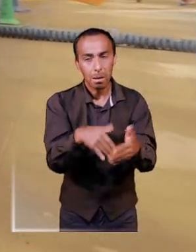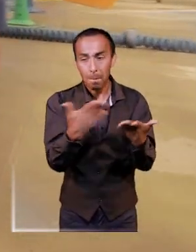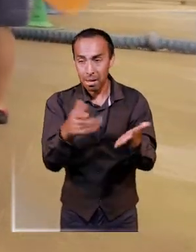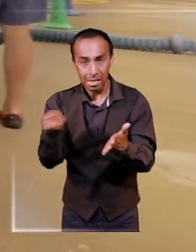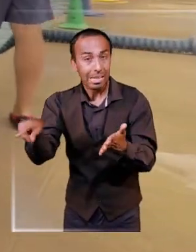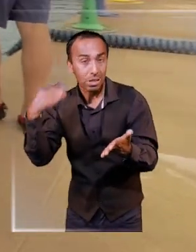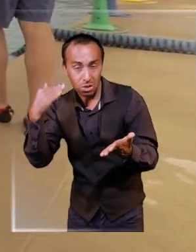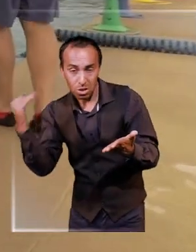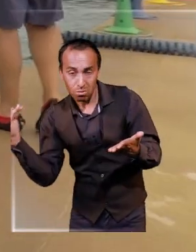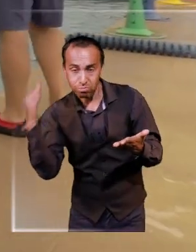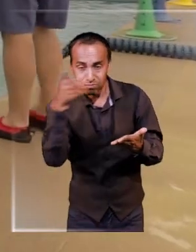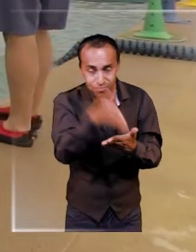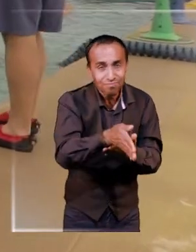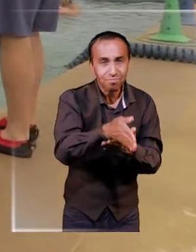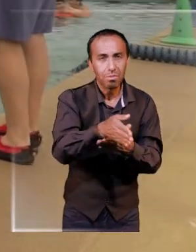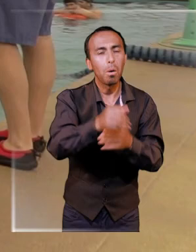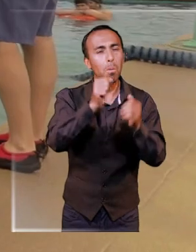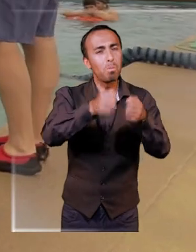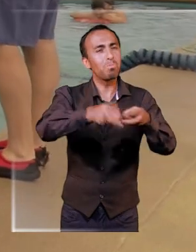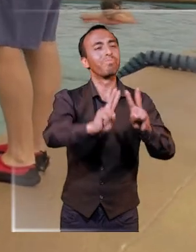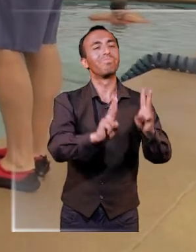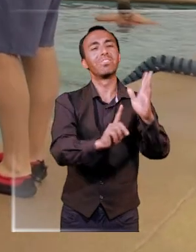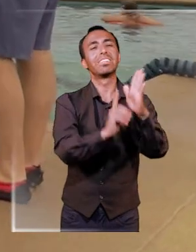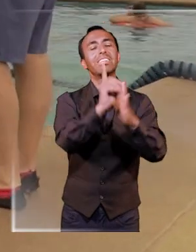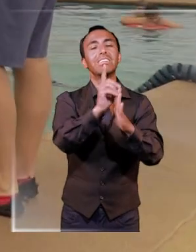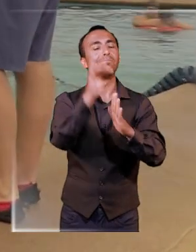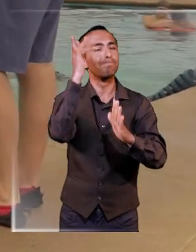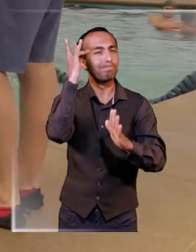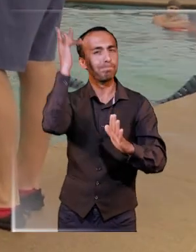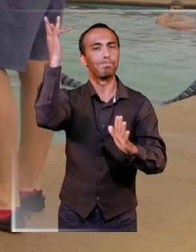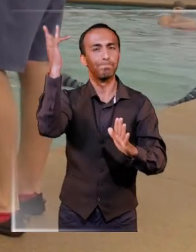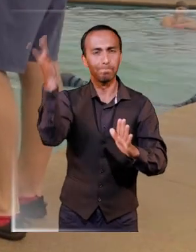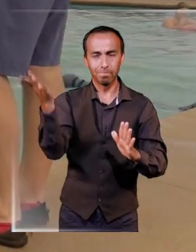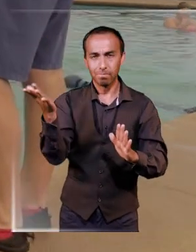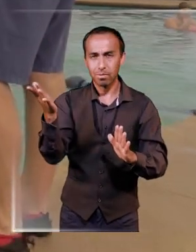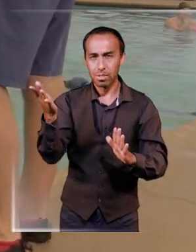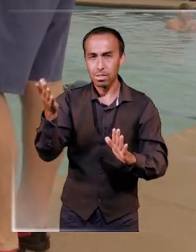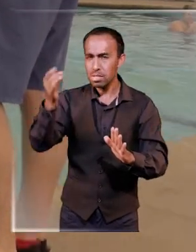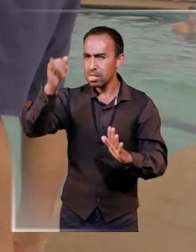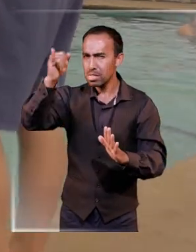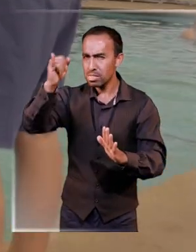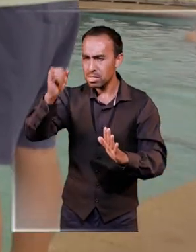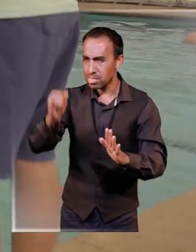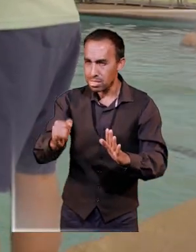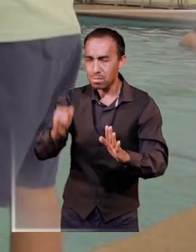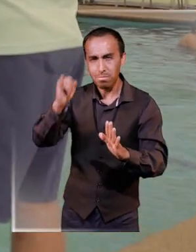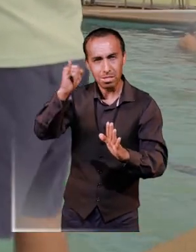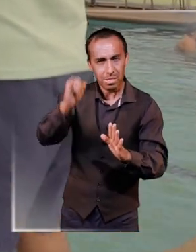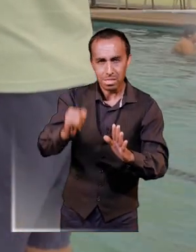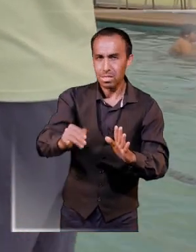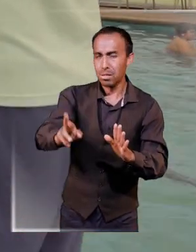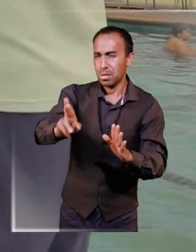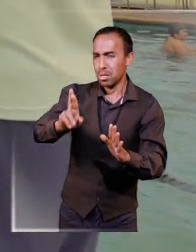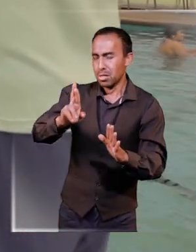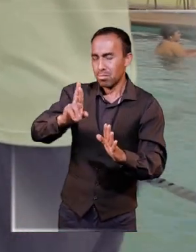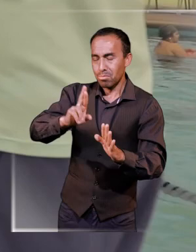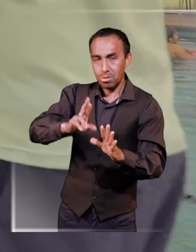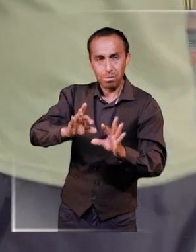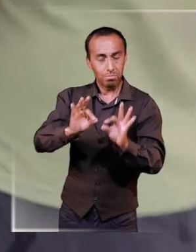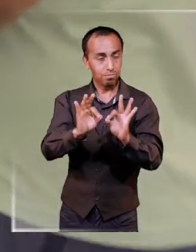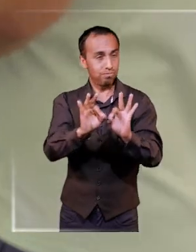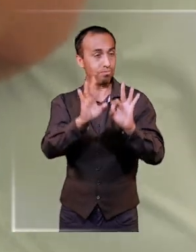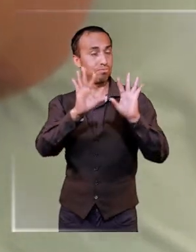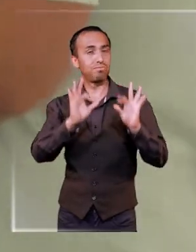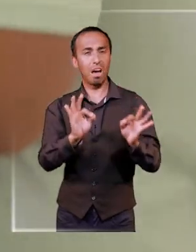adecuaciones necesarias para que los chiquillos puedan desarrollar su talento en el ámbito que sea, siempre los